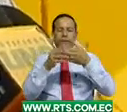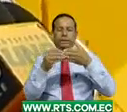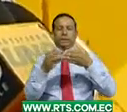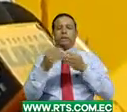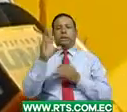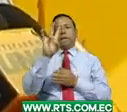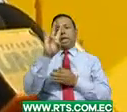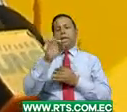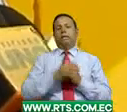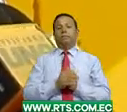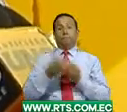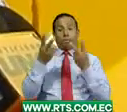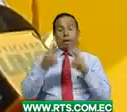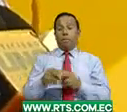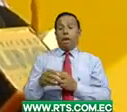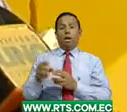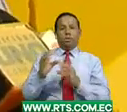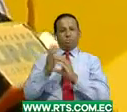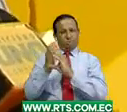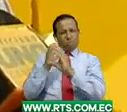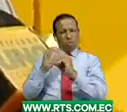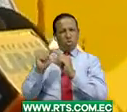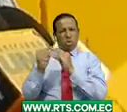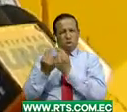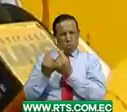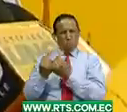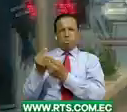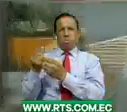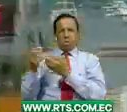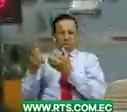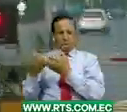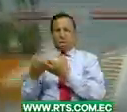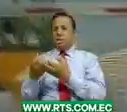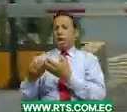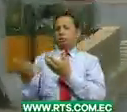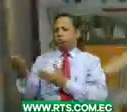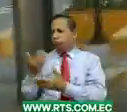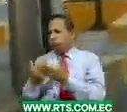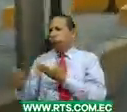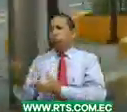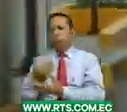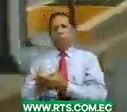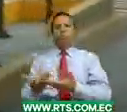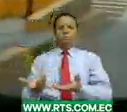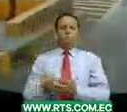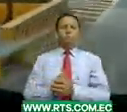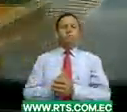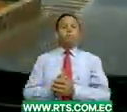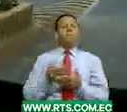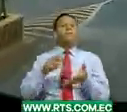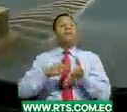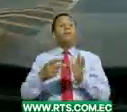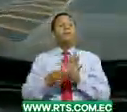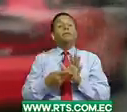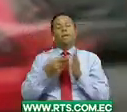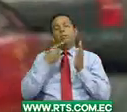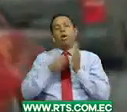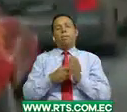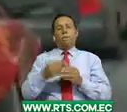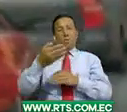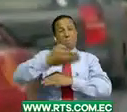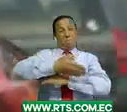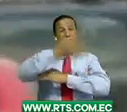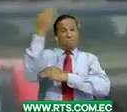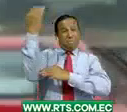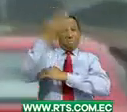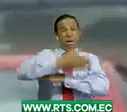las cooperativas. Estamos iniciando la implementación con las cooperativas. Esta es una manera de agilizar el paso de los vehículos para